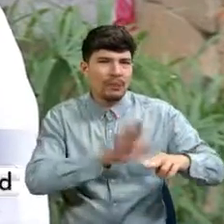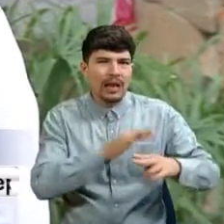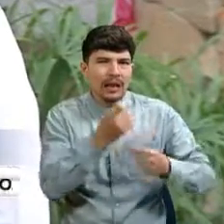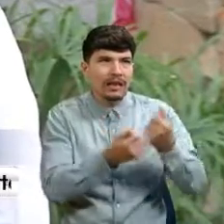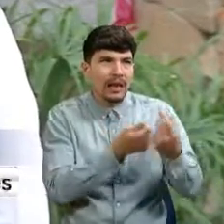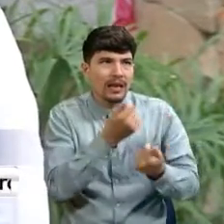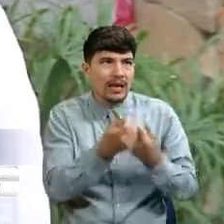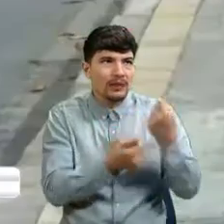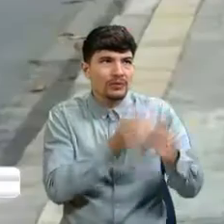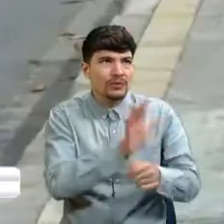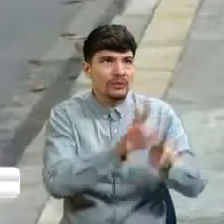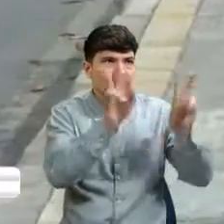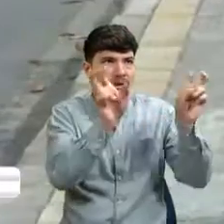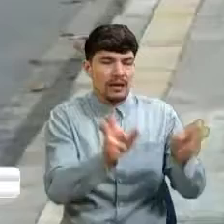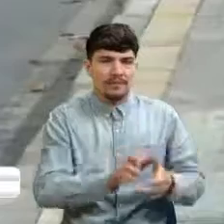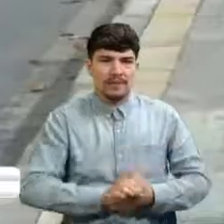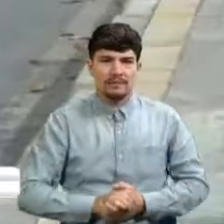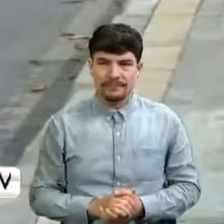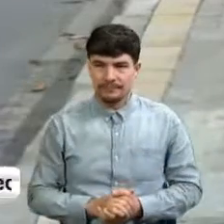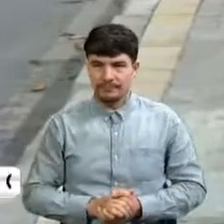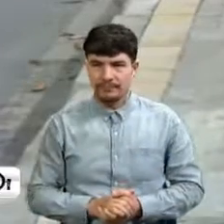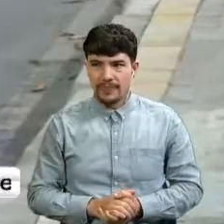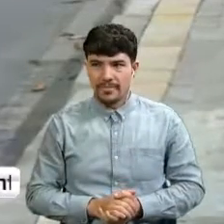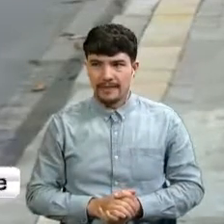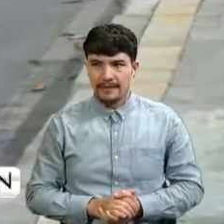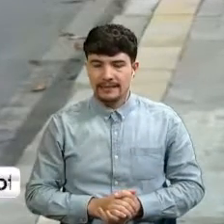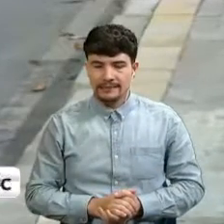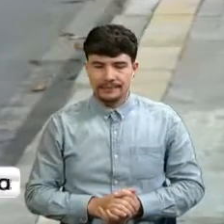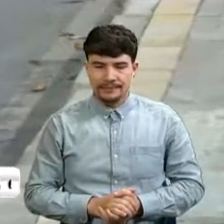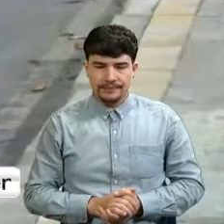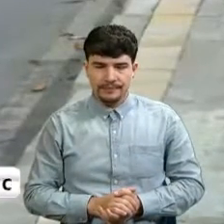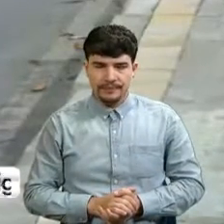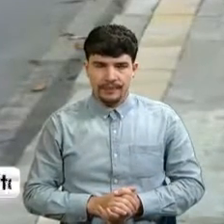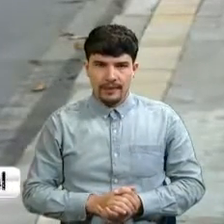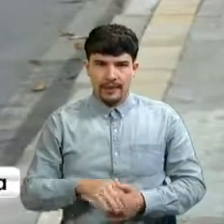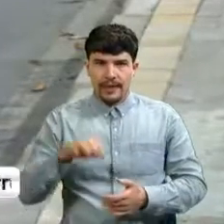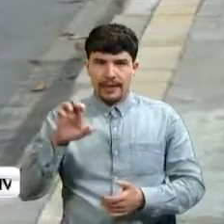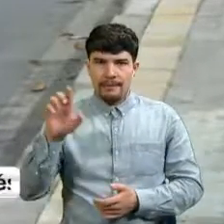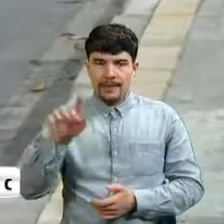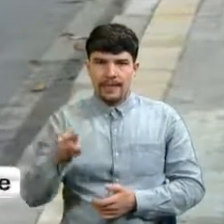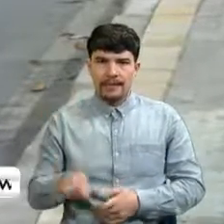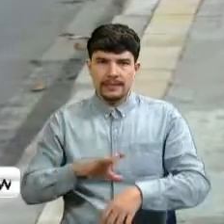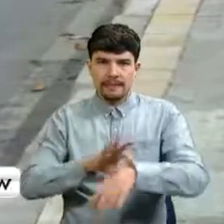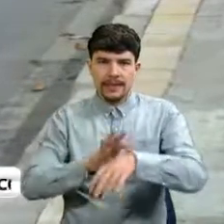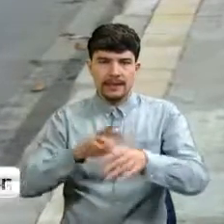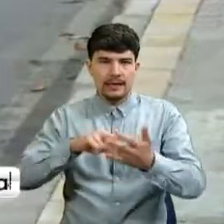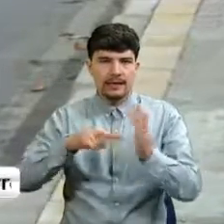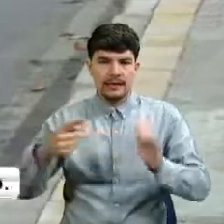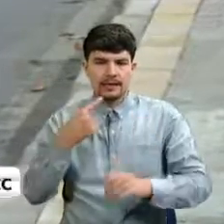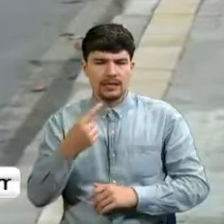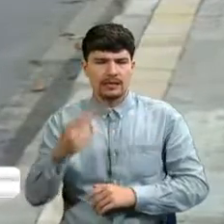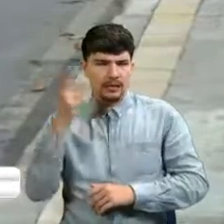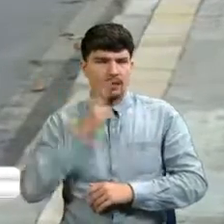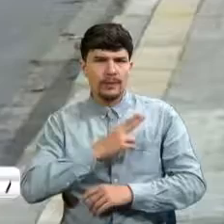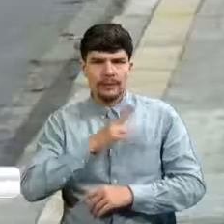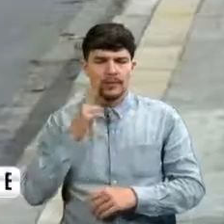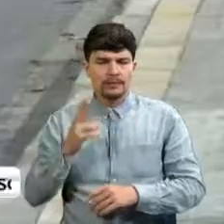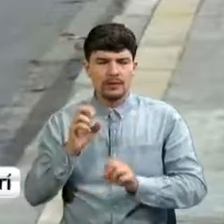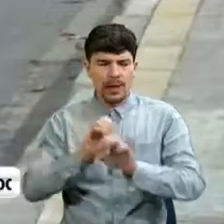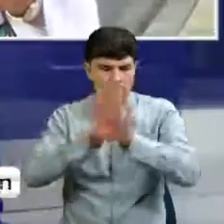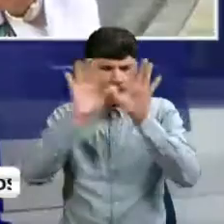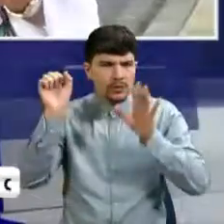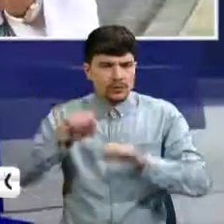con el tema bien pues por su parte la ips mediten en manifiesta su compromiso por ponerse al día